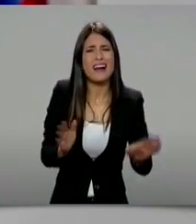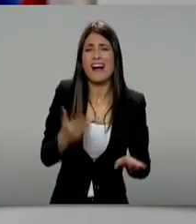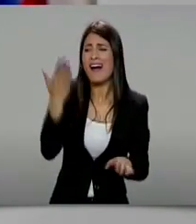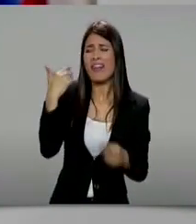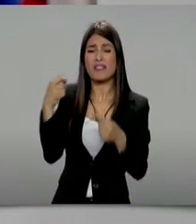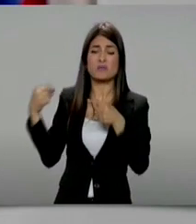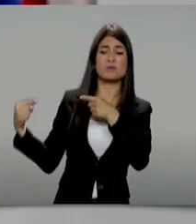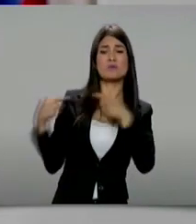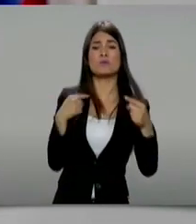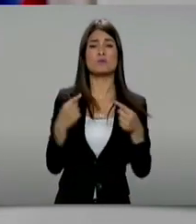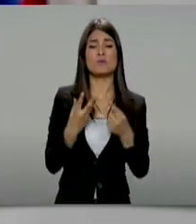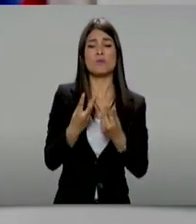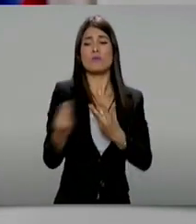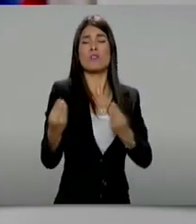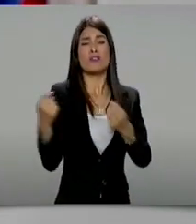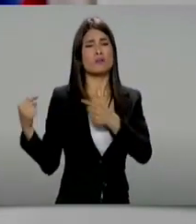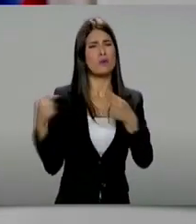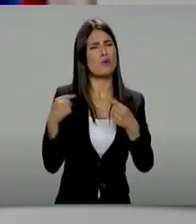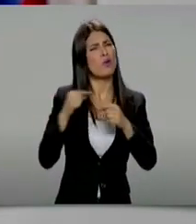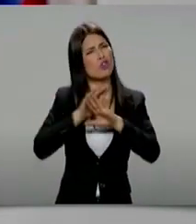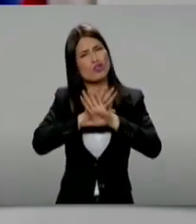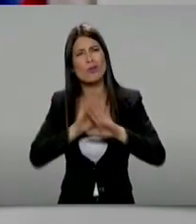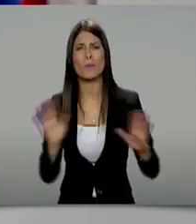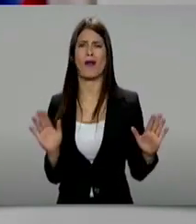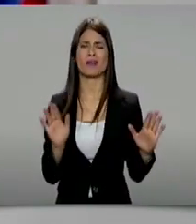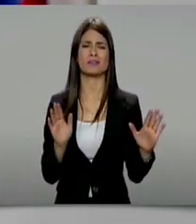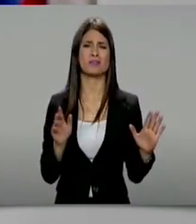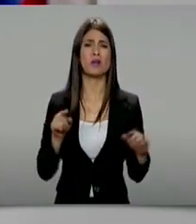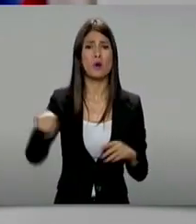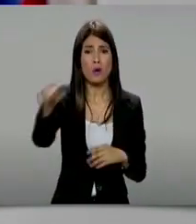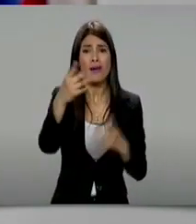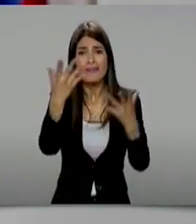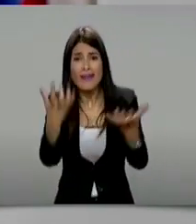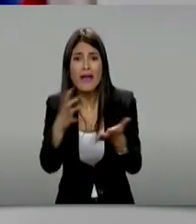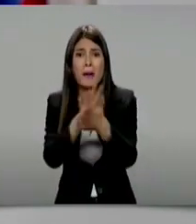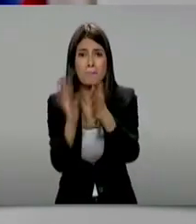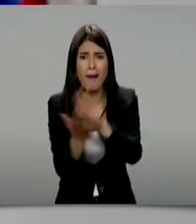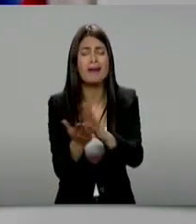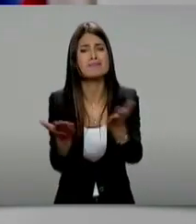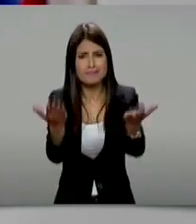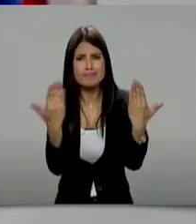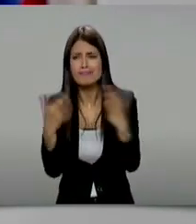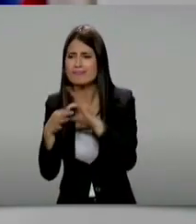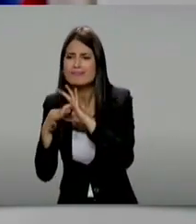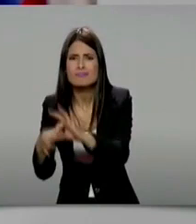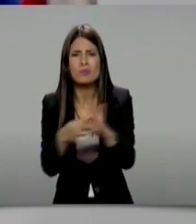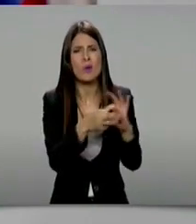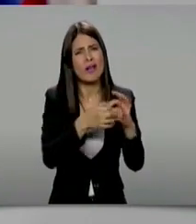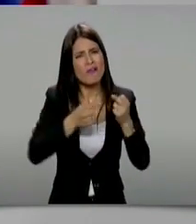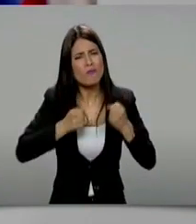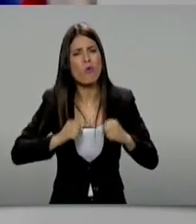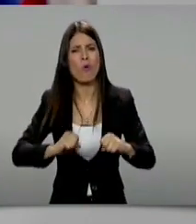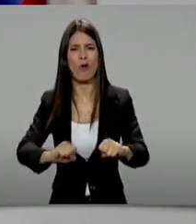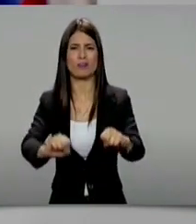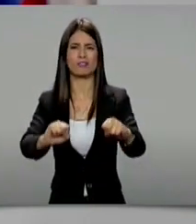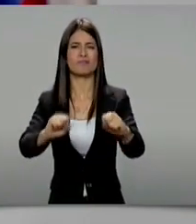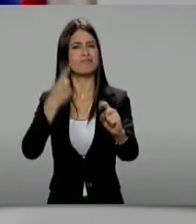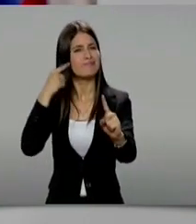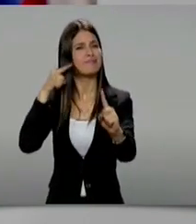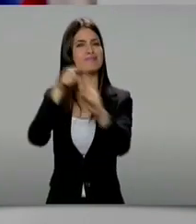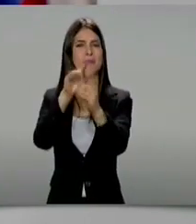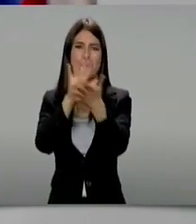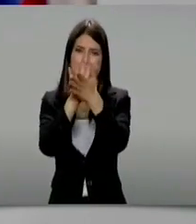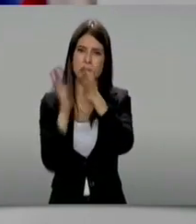divisiones es la hora de sumar voluntades y unir esfuerzos para construir juntos